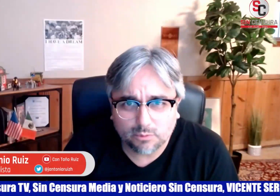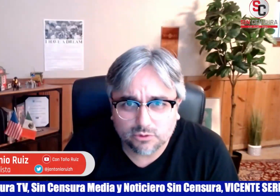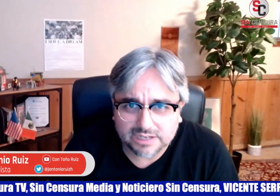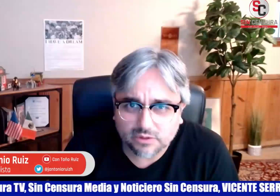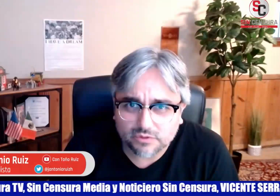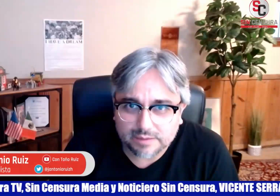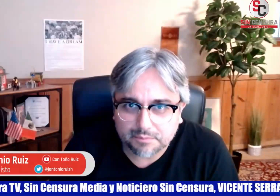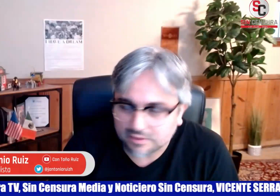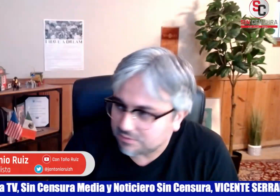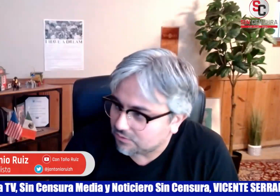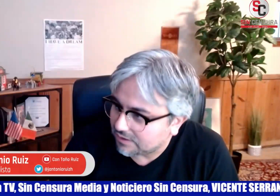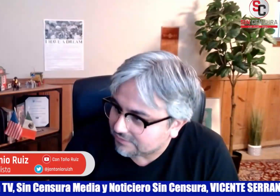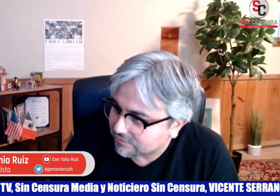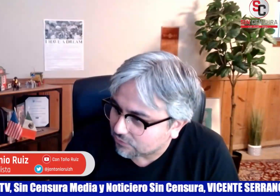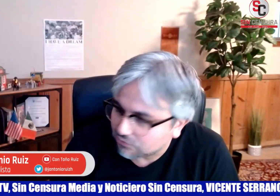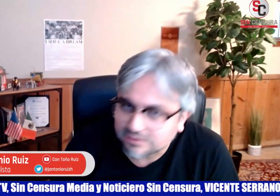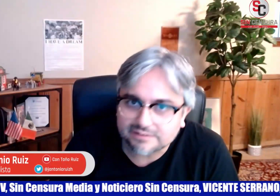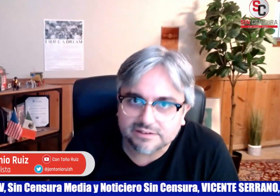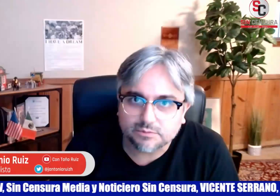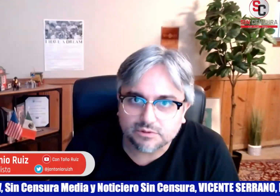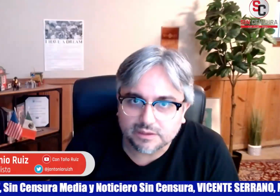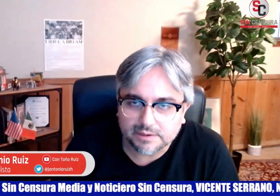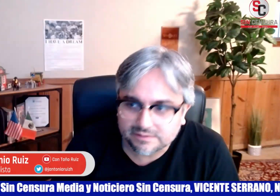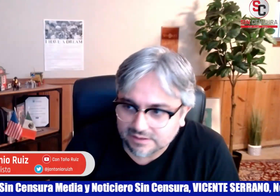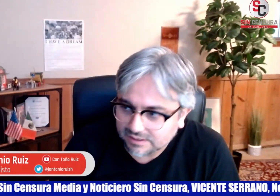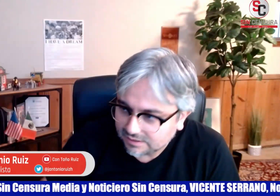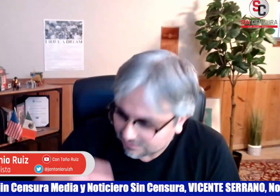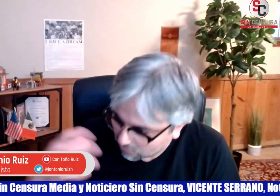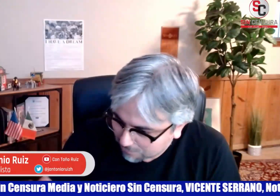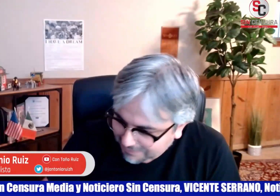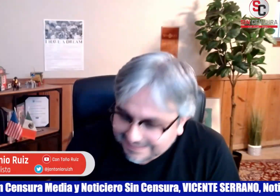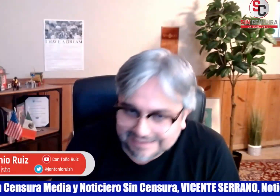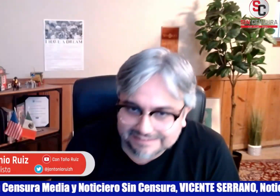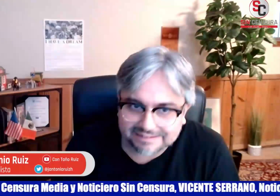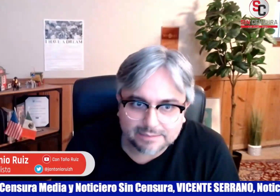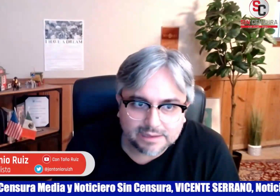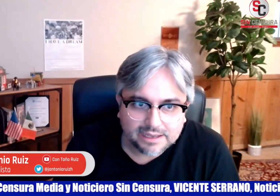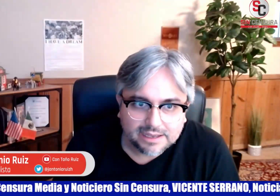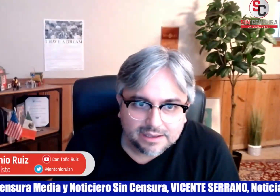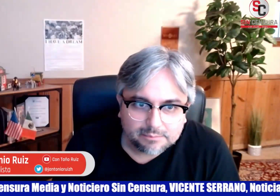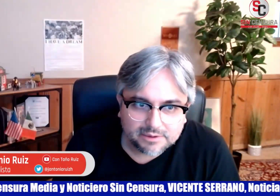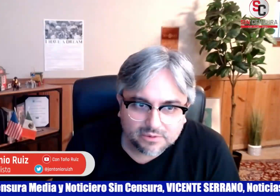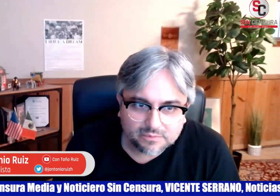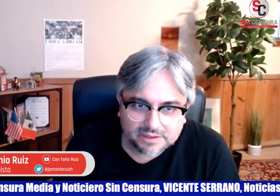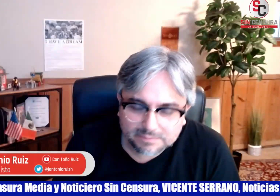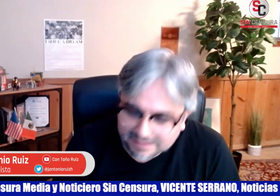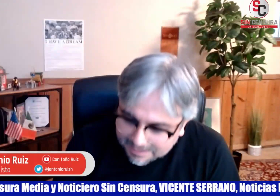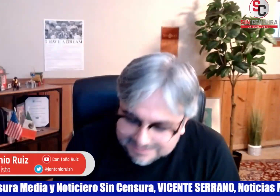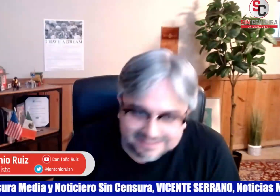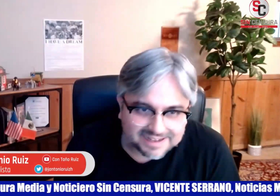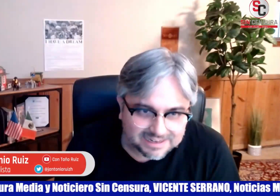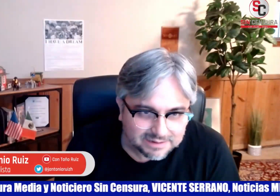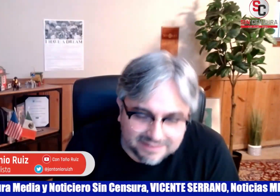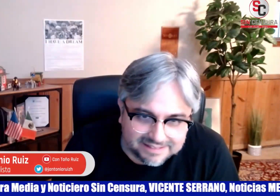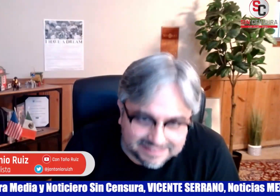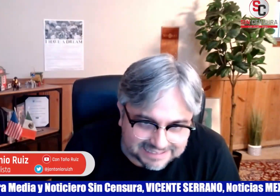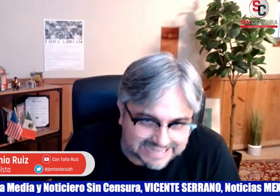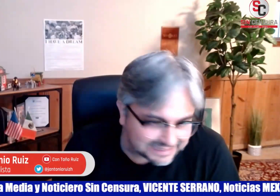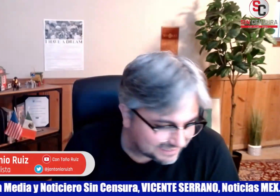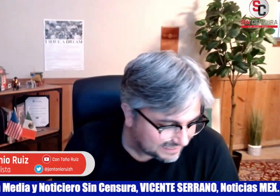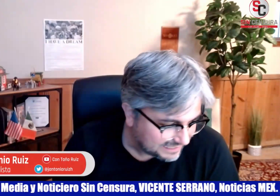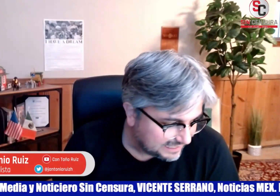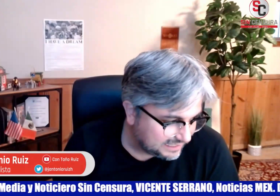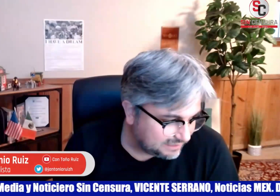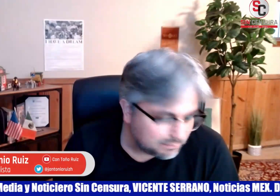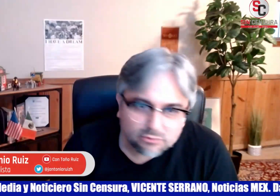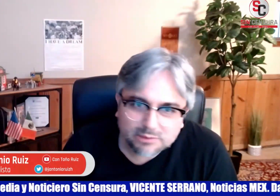No hemos tenido tiempo debido a la situación del sismo de saber cómo plantear este tema, pero es verdaderamente terrible e